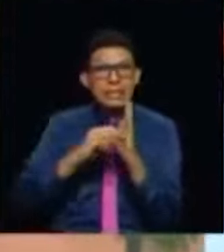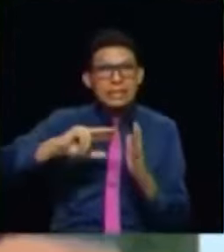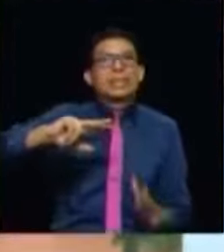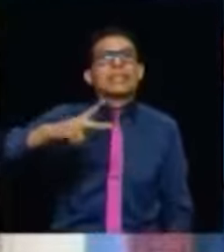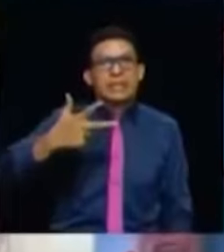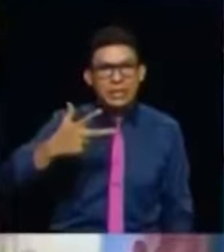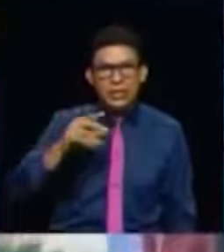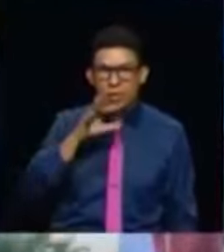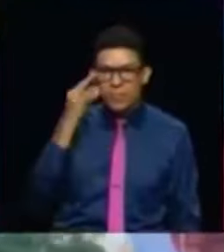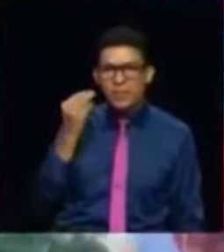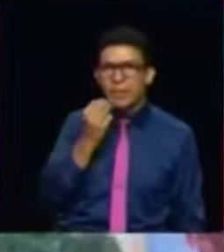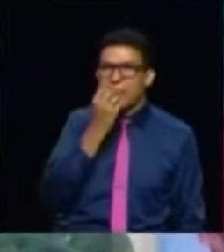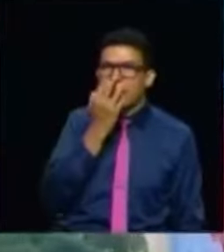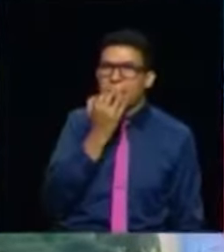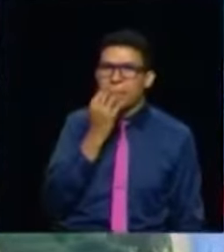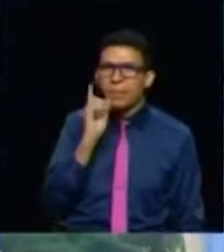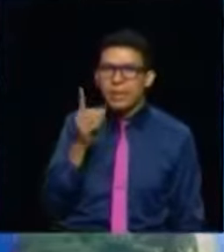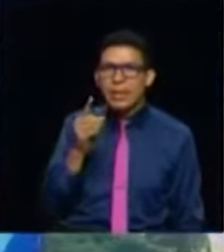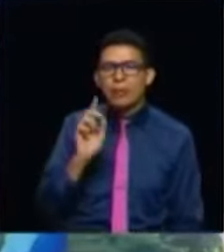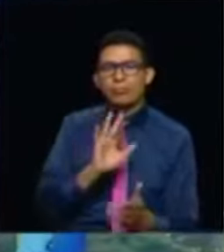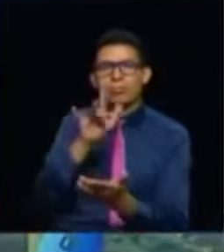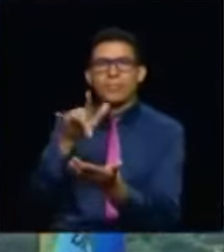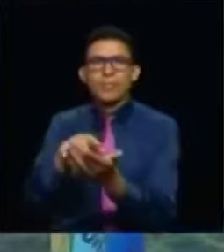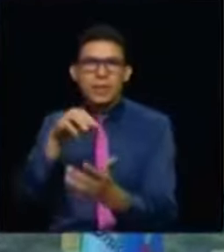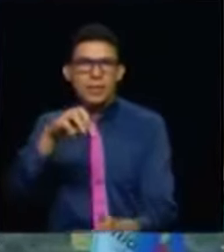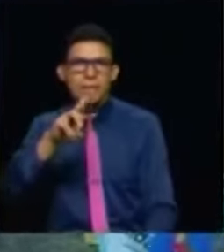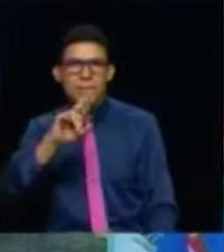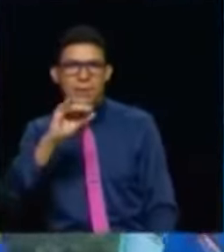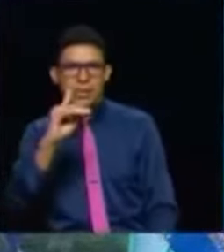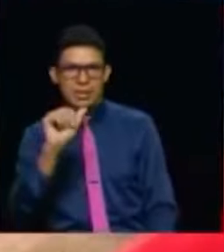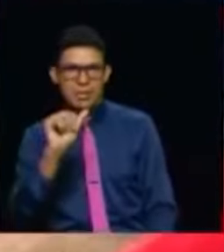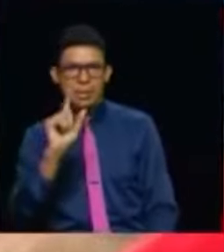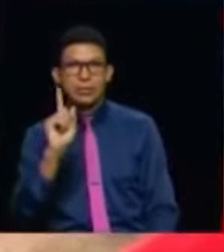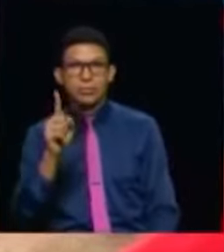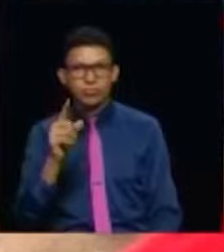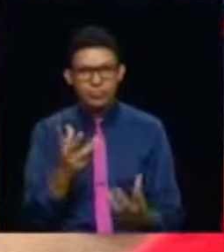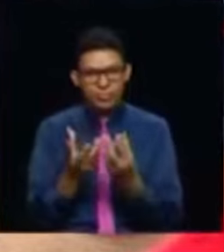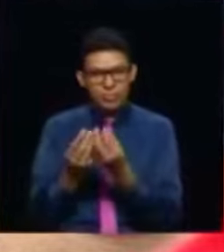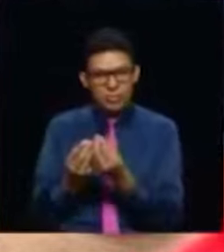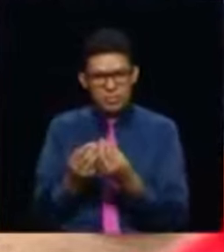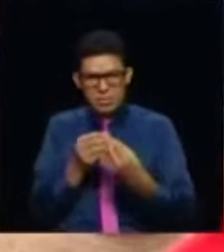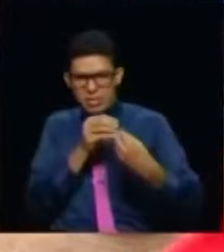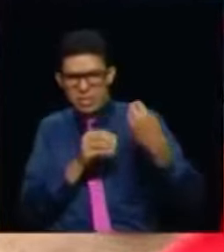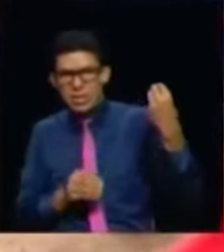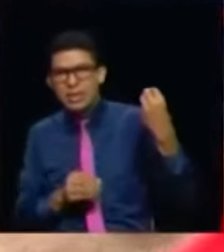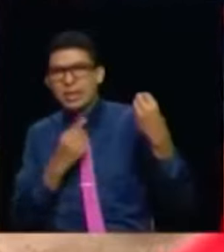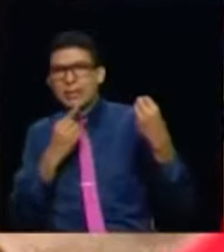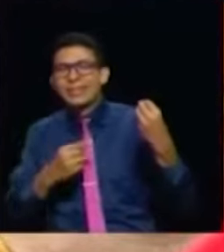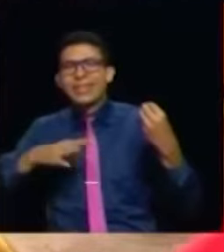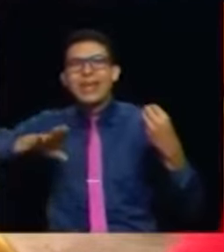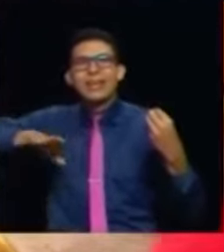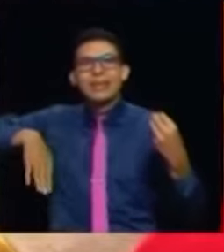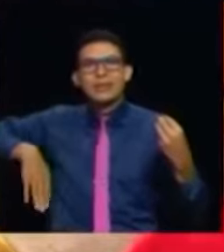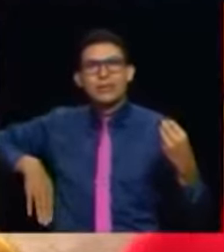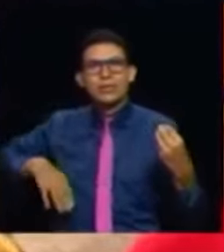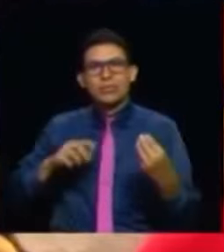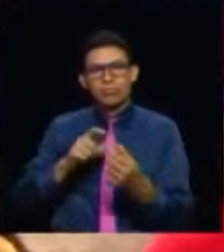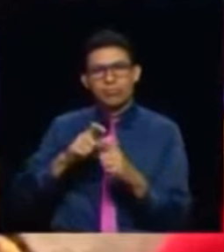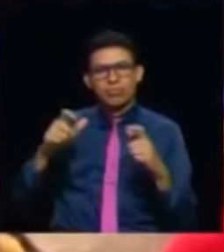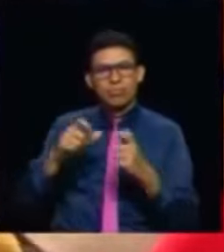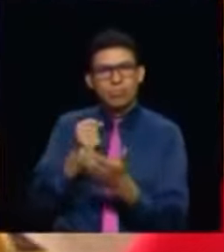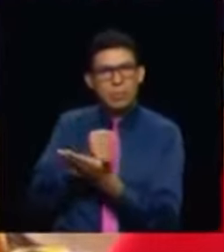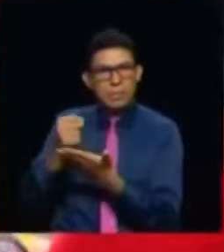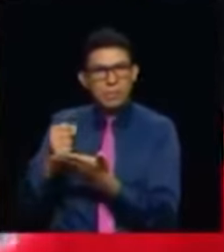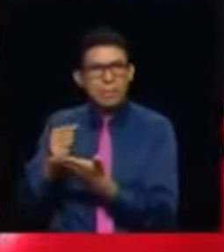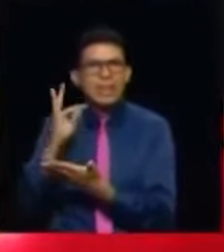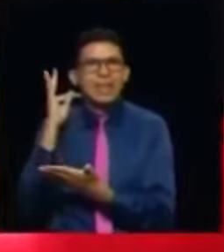Maduro, se encuentra en el estado Mérida. Cabe destacar que la oposición denunció retrasos en la entrega de la acreditación para los testigos